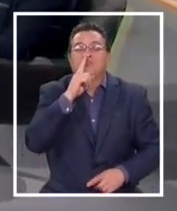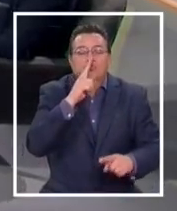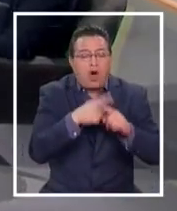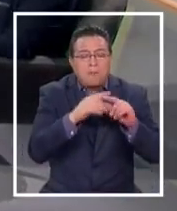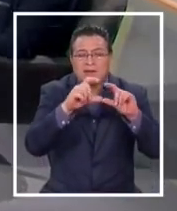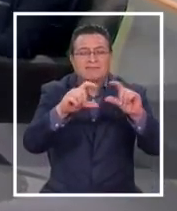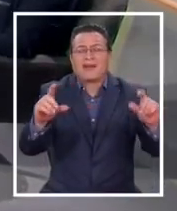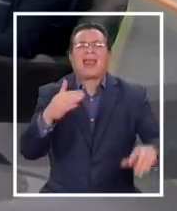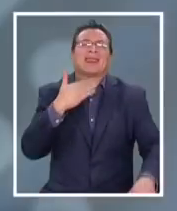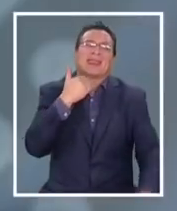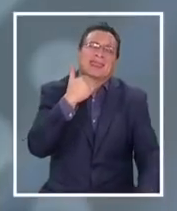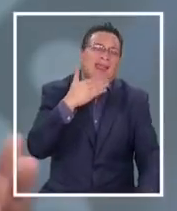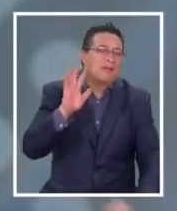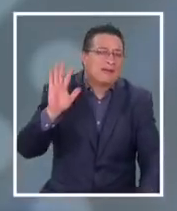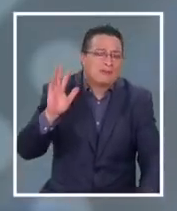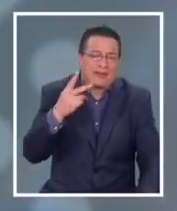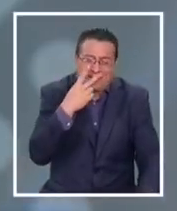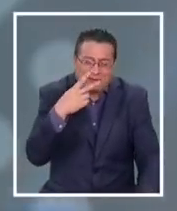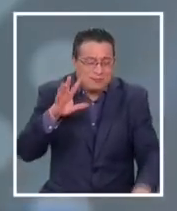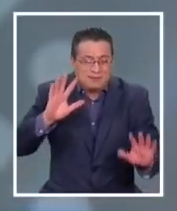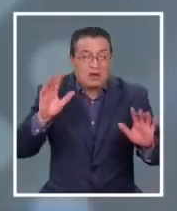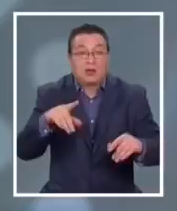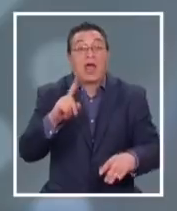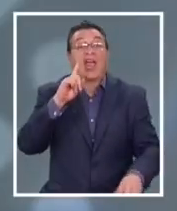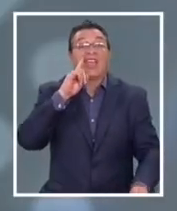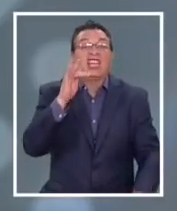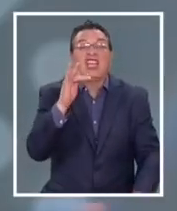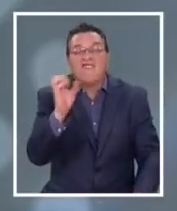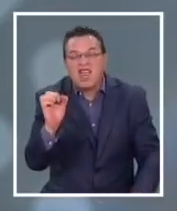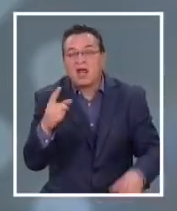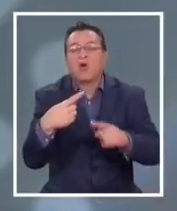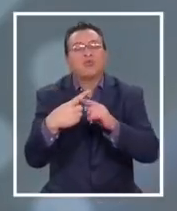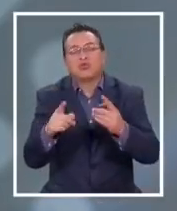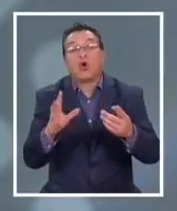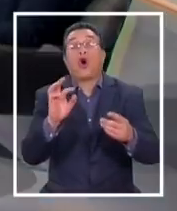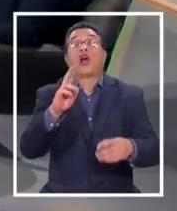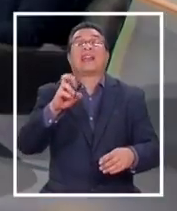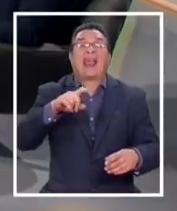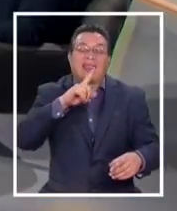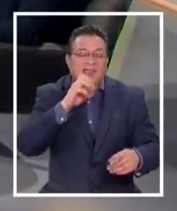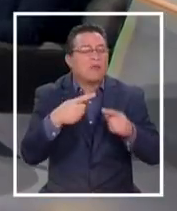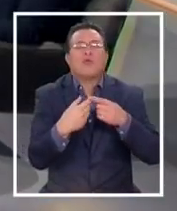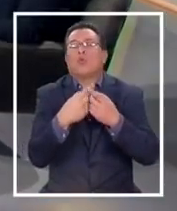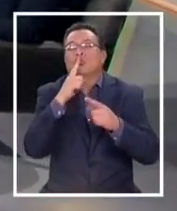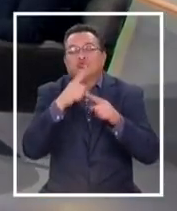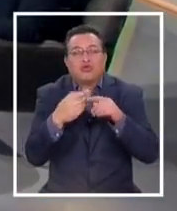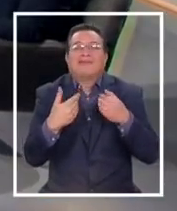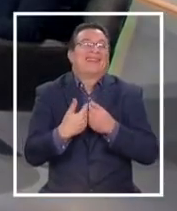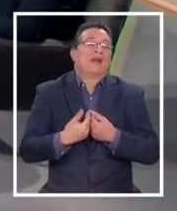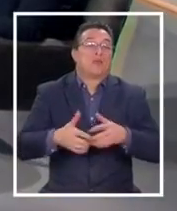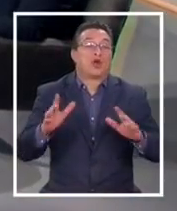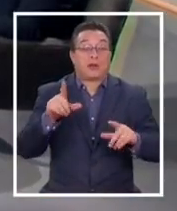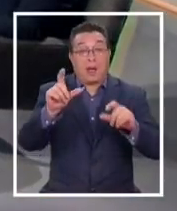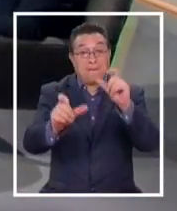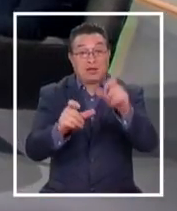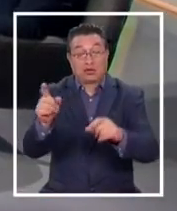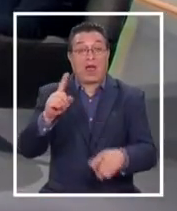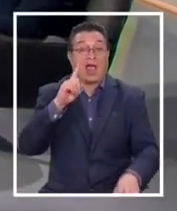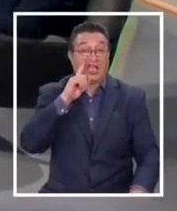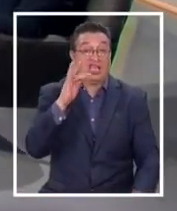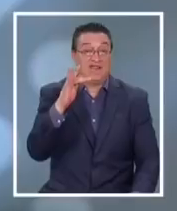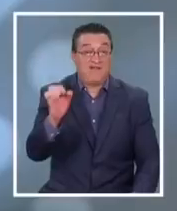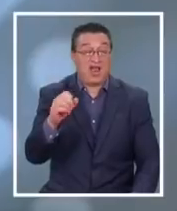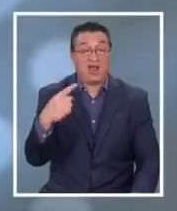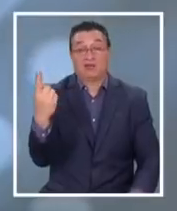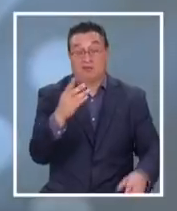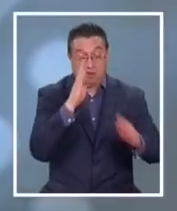¿eh? Lo importante es que podamos recibir... ¿No le importa que se llame IFE ampliado? Me da lo mismo. Lo importante, el problema es que la gente ha tenido mala experiencia con el IFE porque ha sido